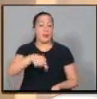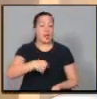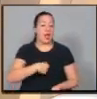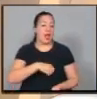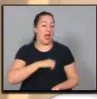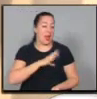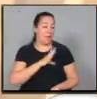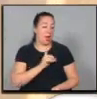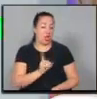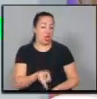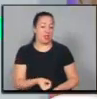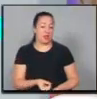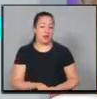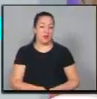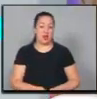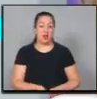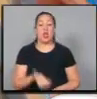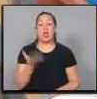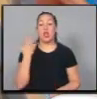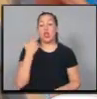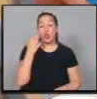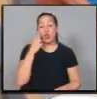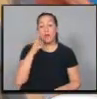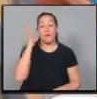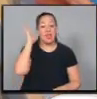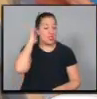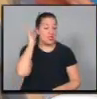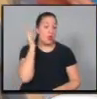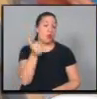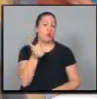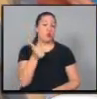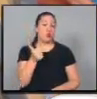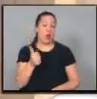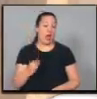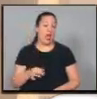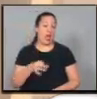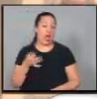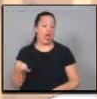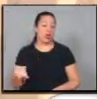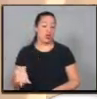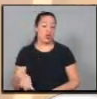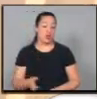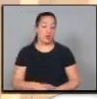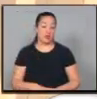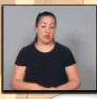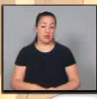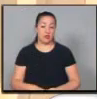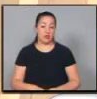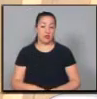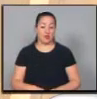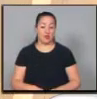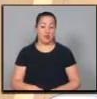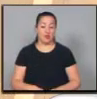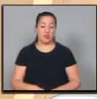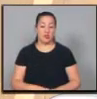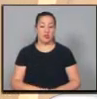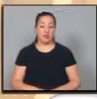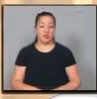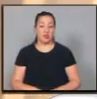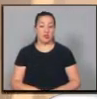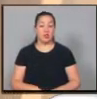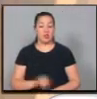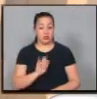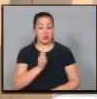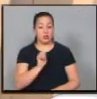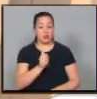cosas enamoran. Fue su gran año el 2016. No, ni hablar. Polaco. Y está pasando y su gran verano. Lo quiere, Su gran verano. Su gran verano. Así que